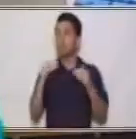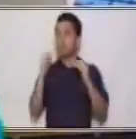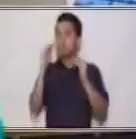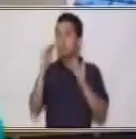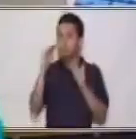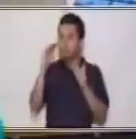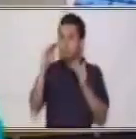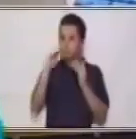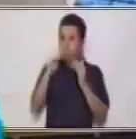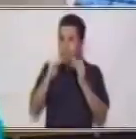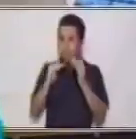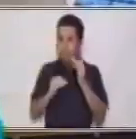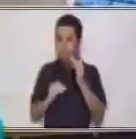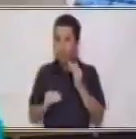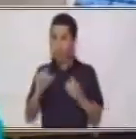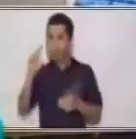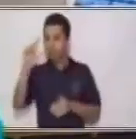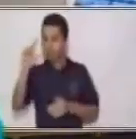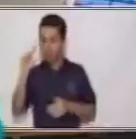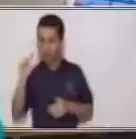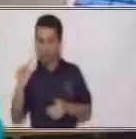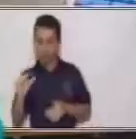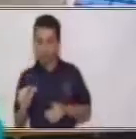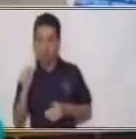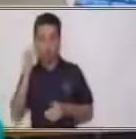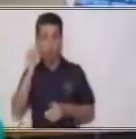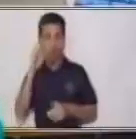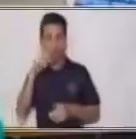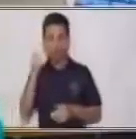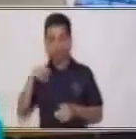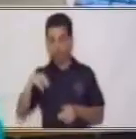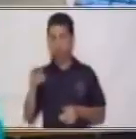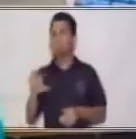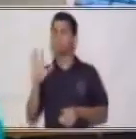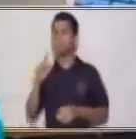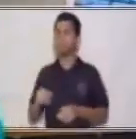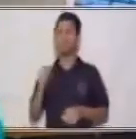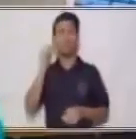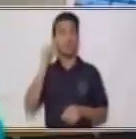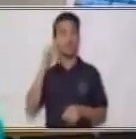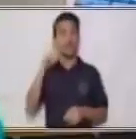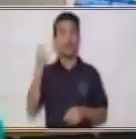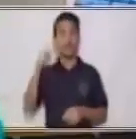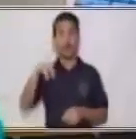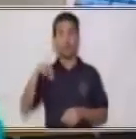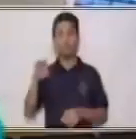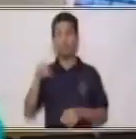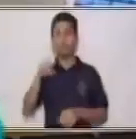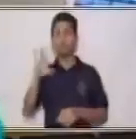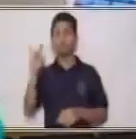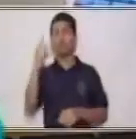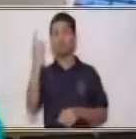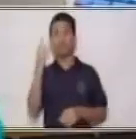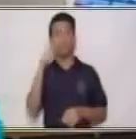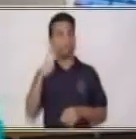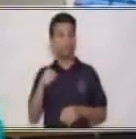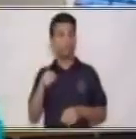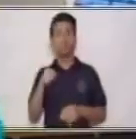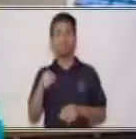más pequeño que el gramo. Luego tenemos el gramo, que es la unidad básica que viene a partir de estas tres